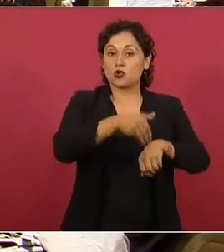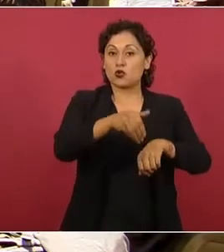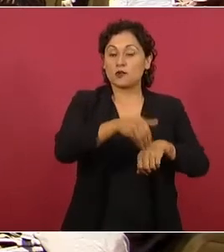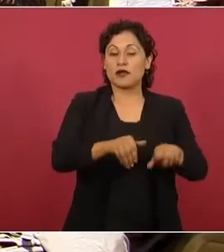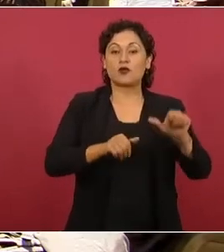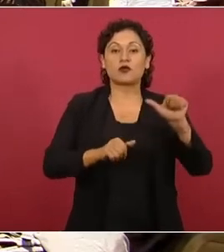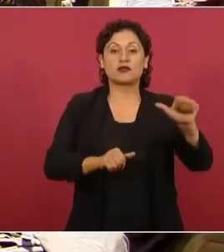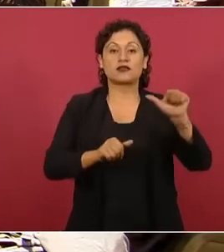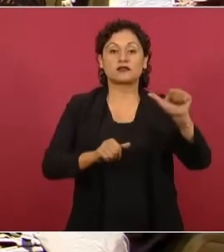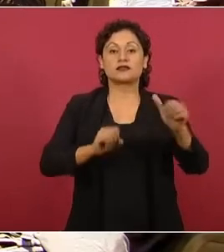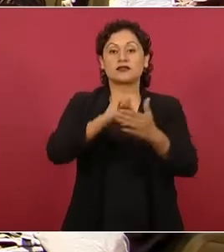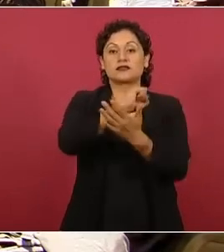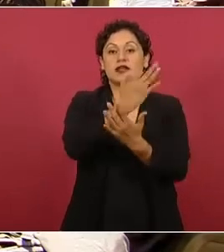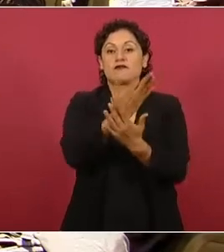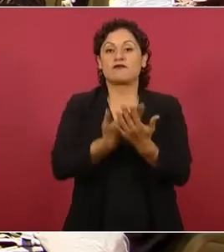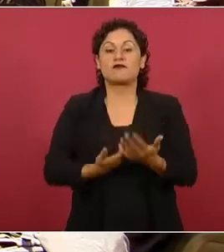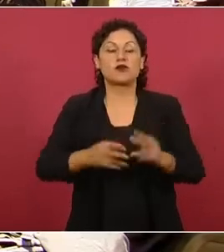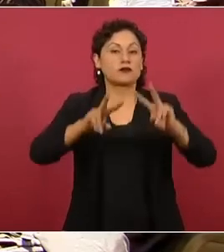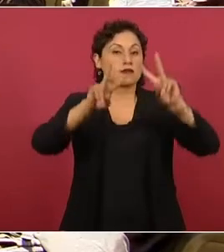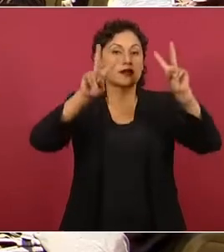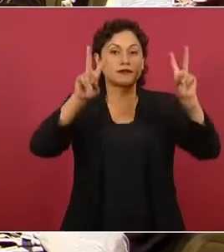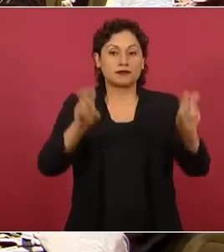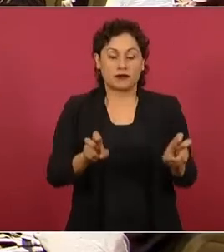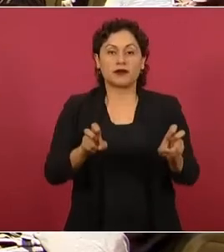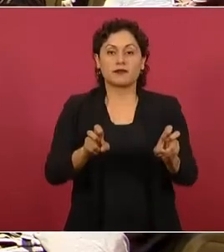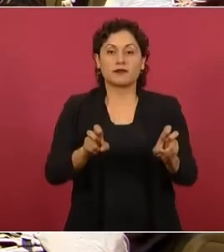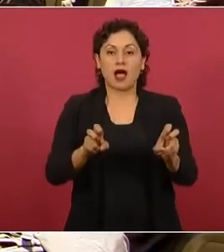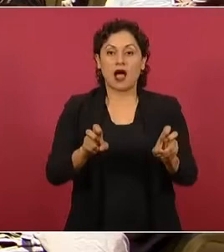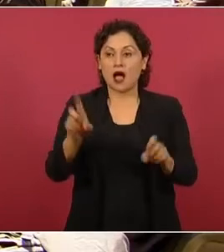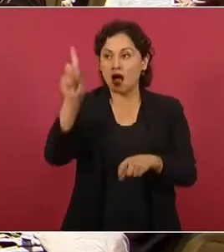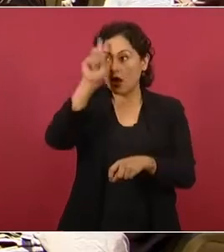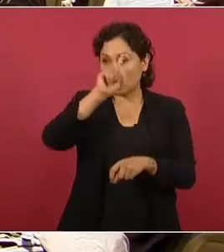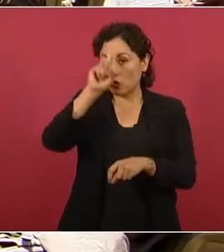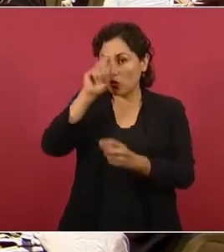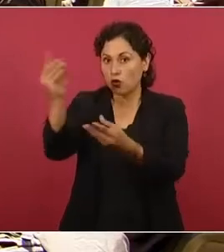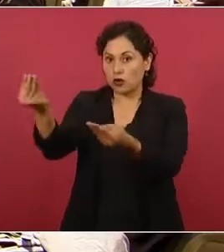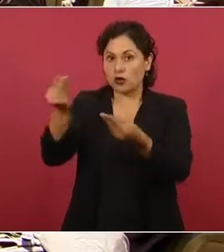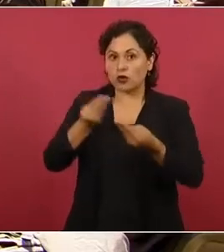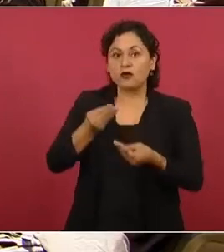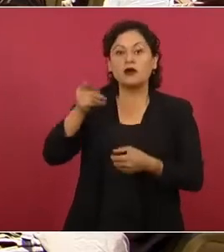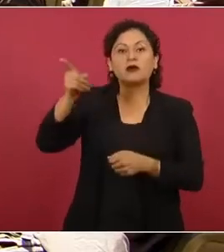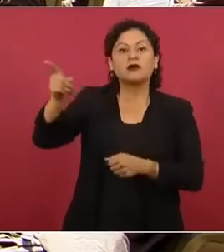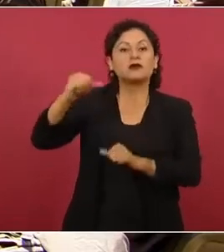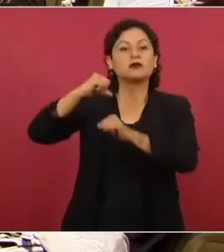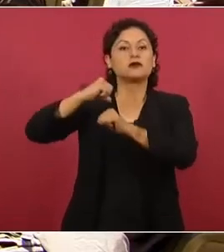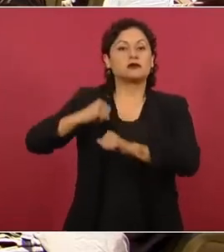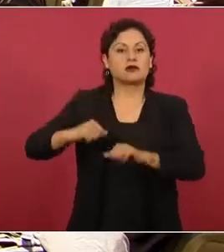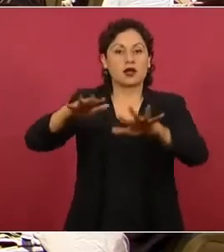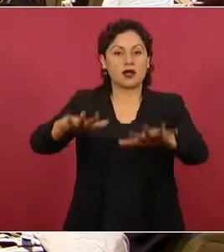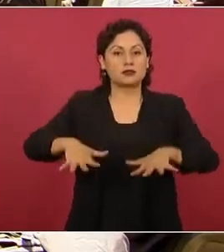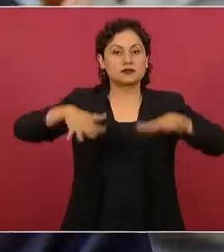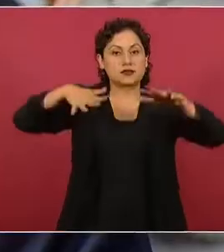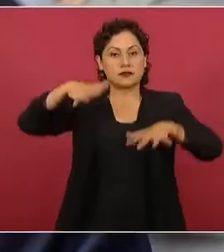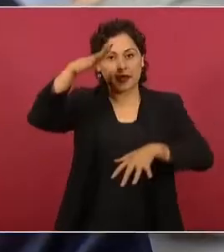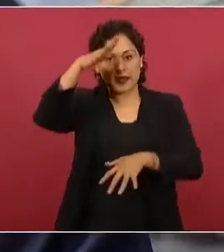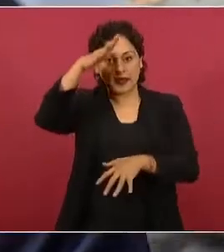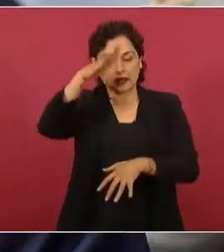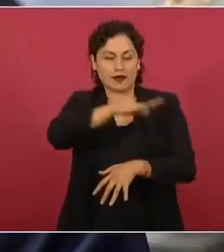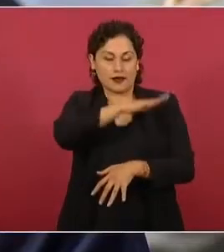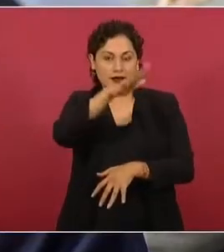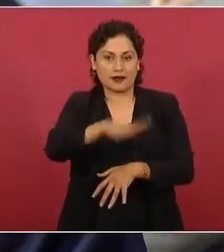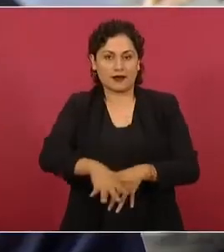es el informe sobre el seguimiento a las recomendaciones emitidas por la Asamblea General. Y el